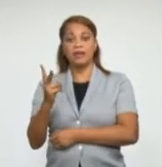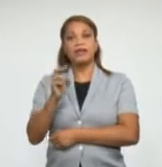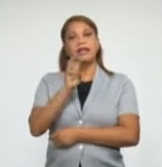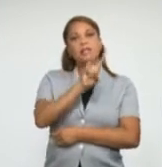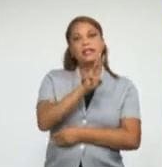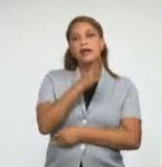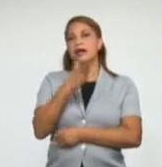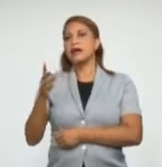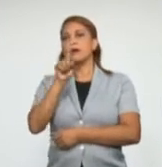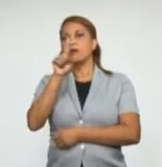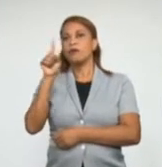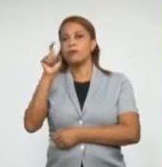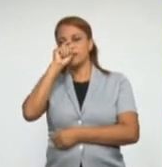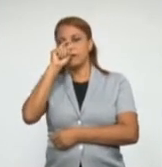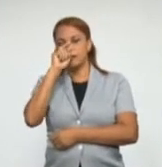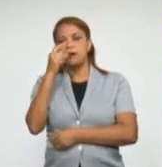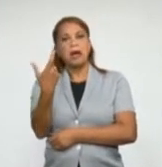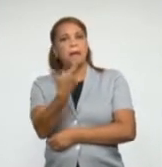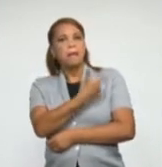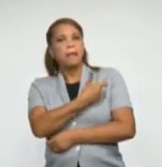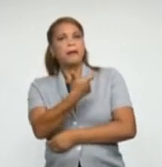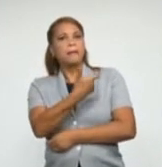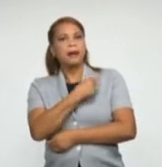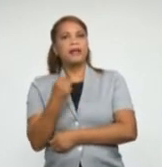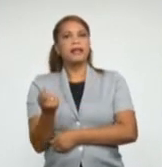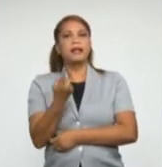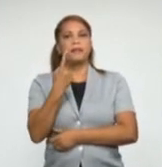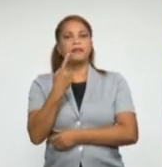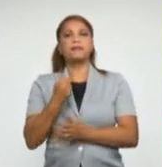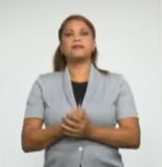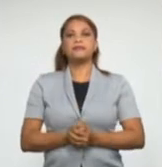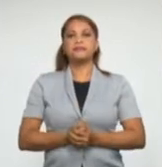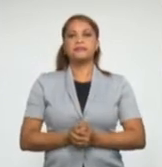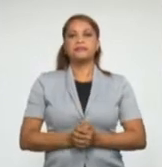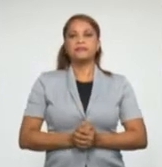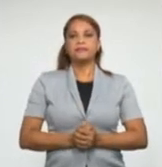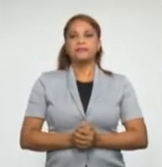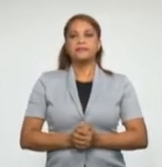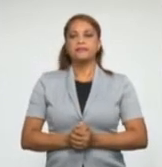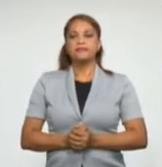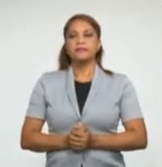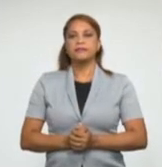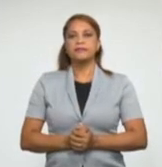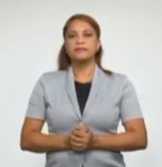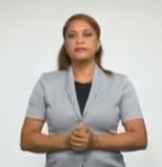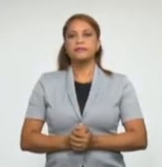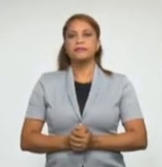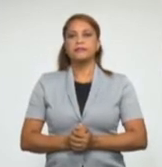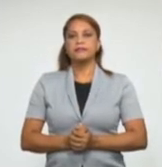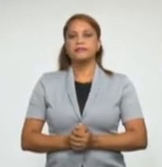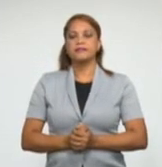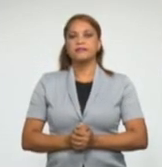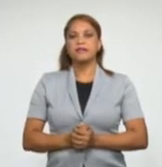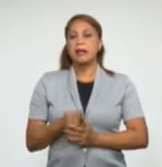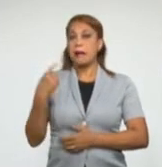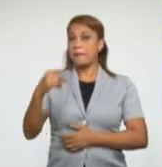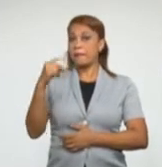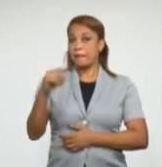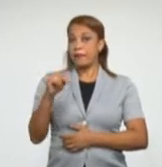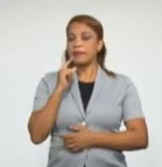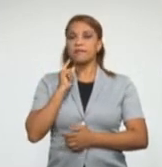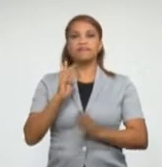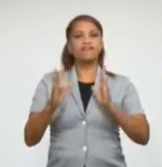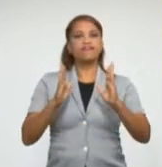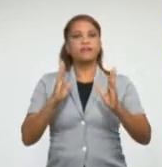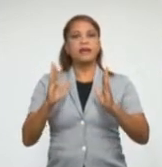años que recibirán la primera dosis de Soberana 02 como parte del primer ensayo clínico en población